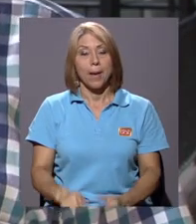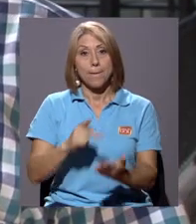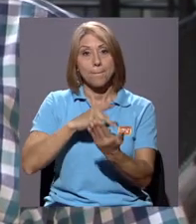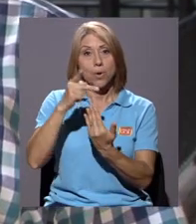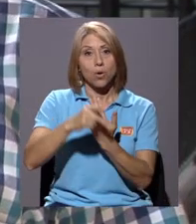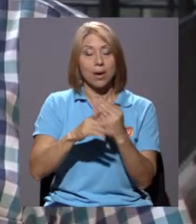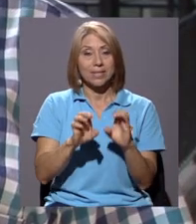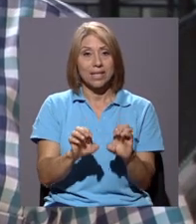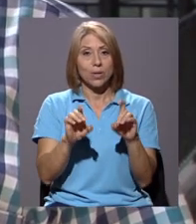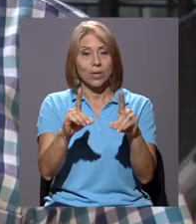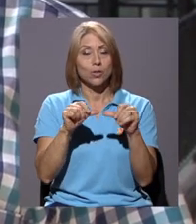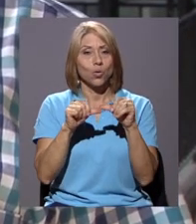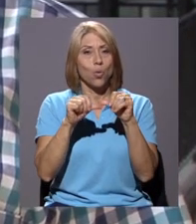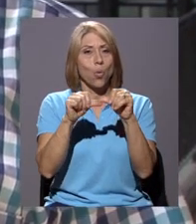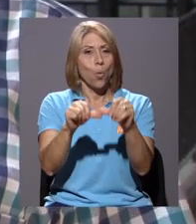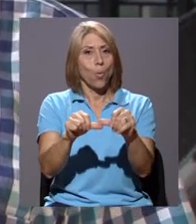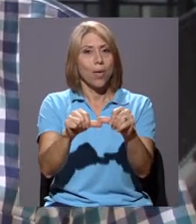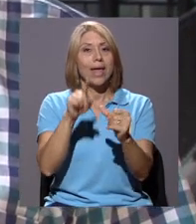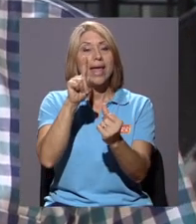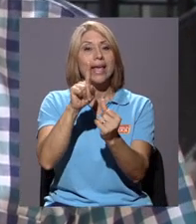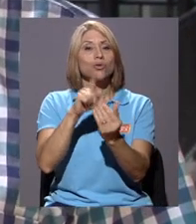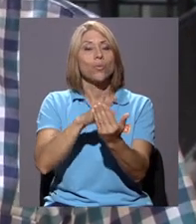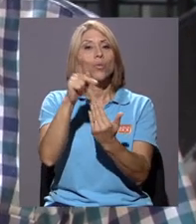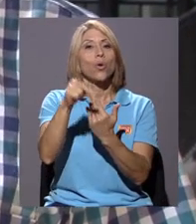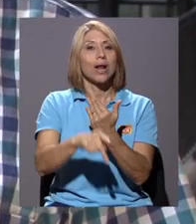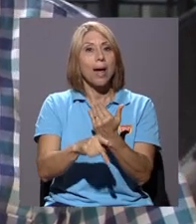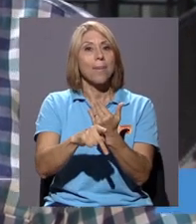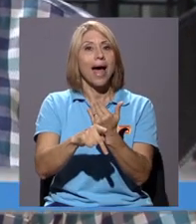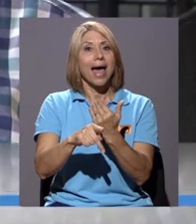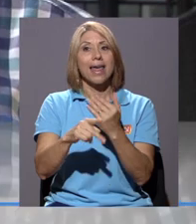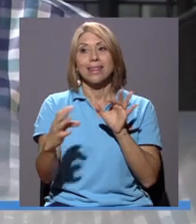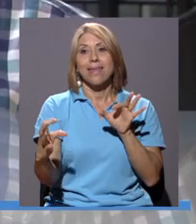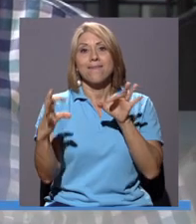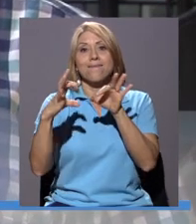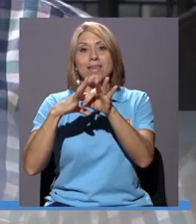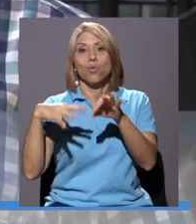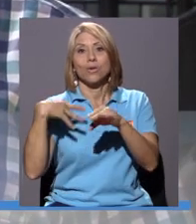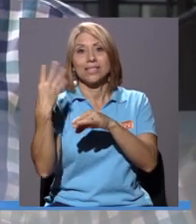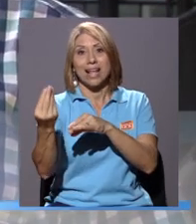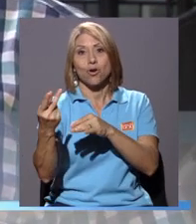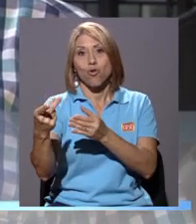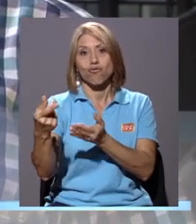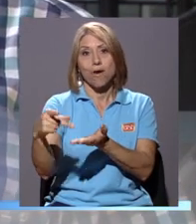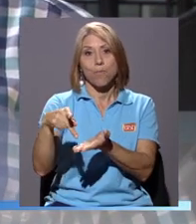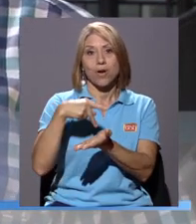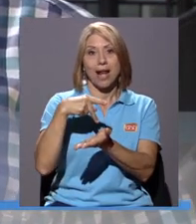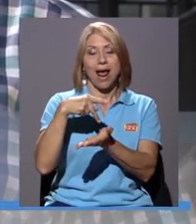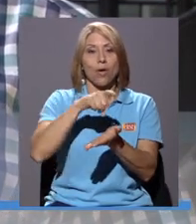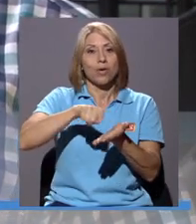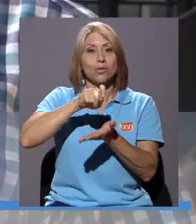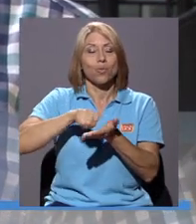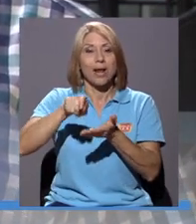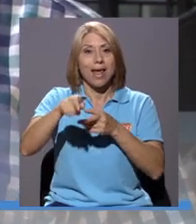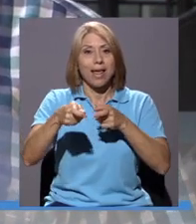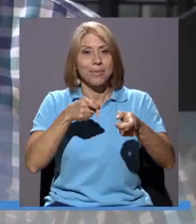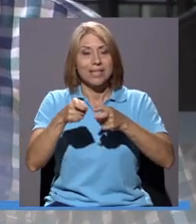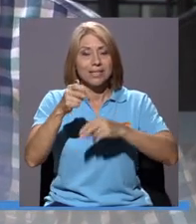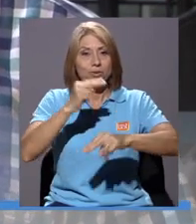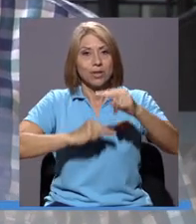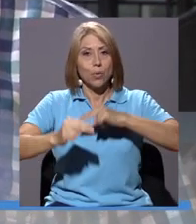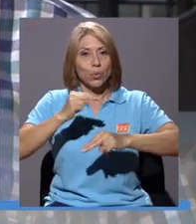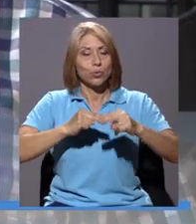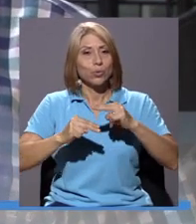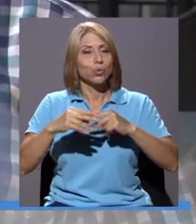de educación continua es un programa de vínculo externo remunerado de la Escuela de Administración de Negocios que tiene como